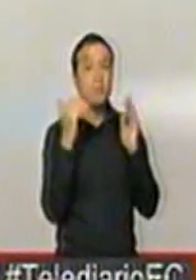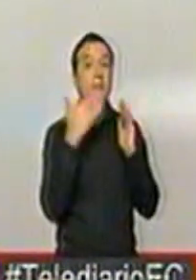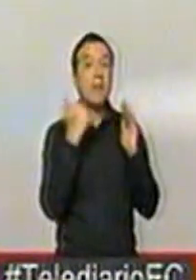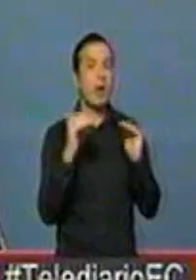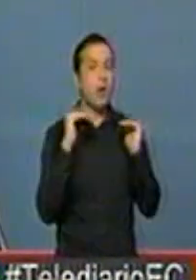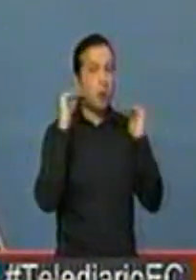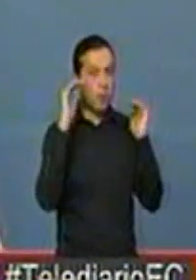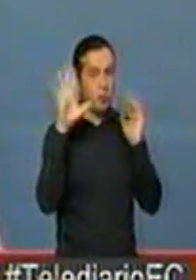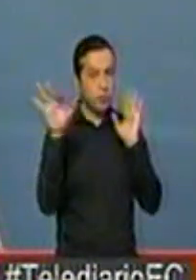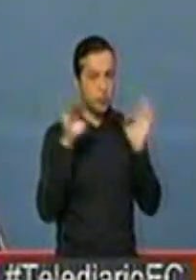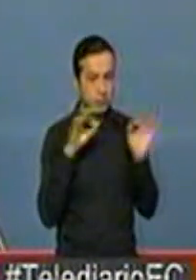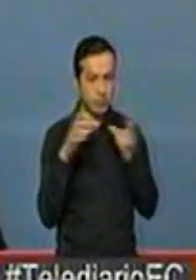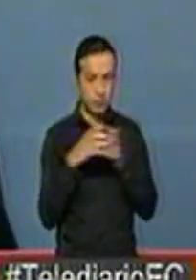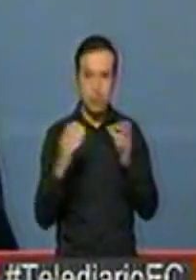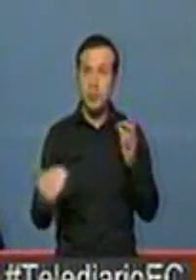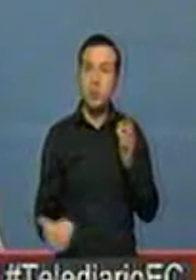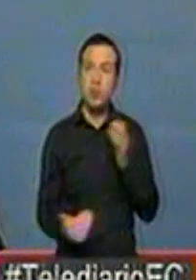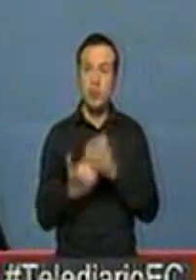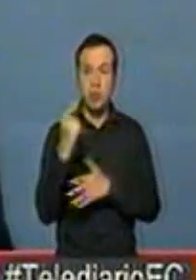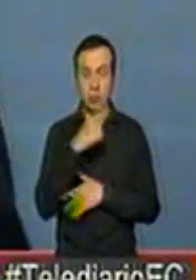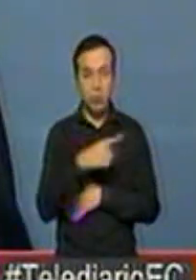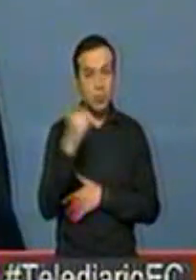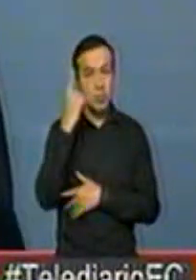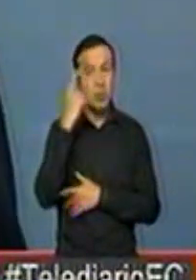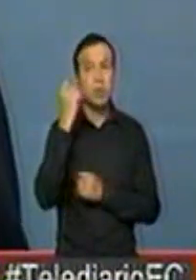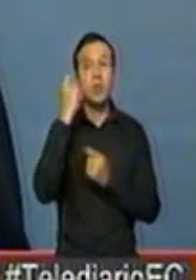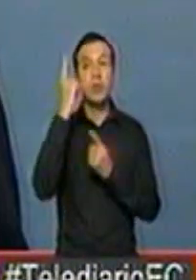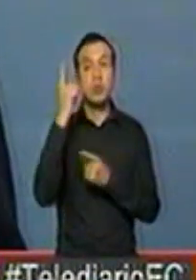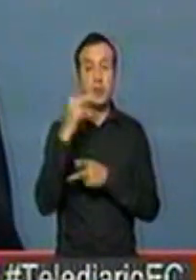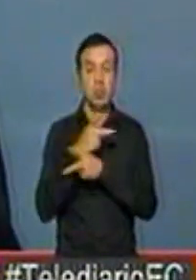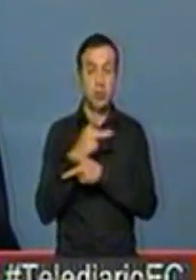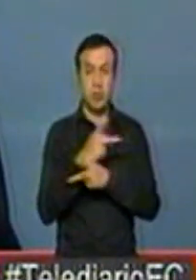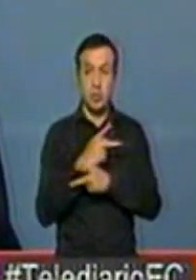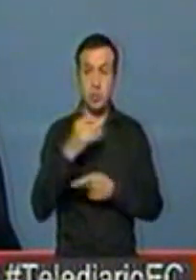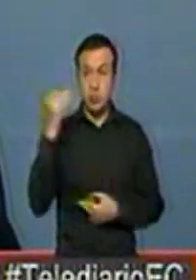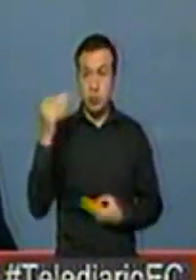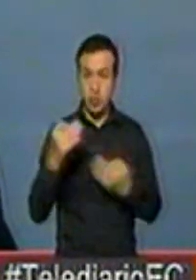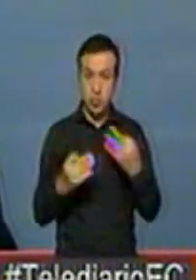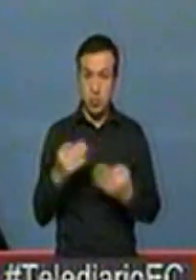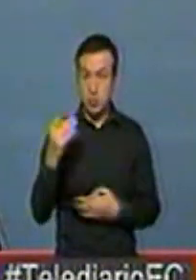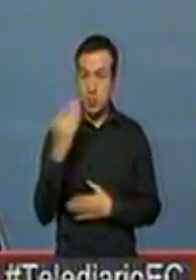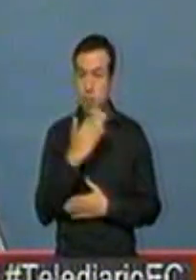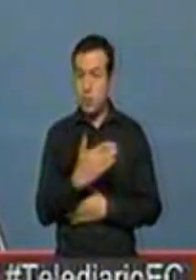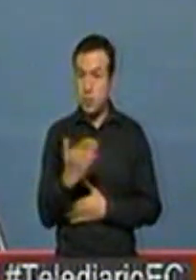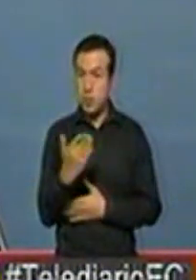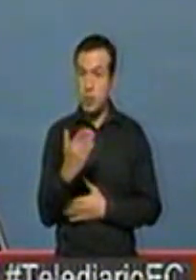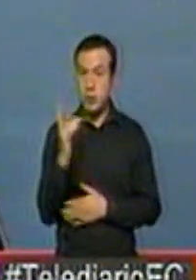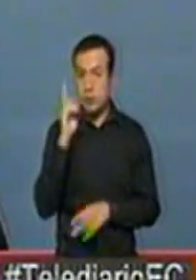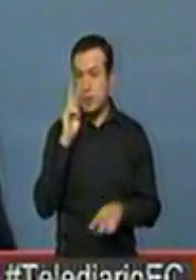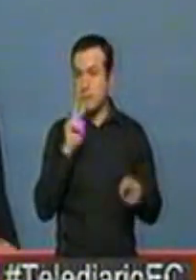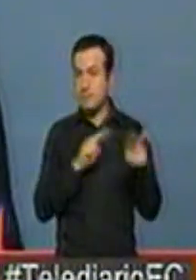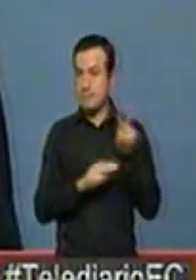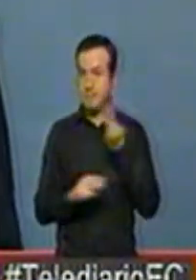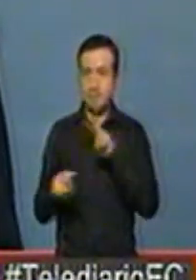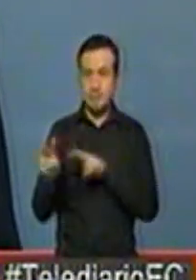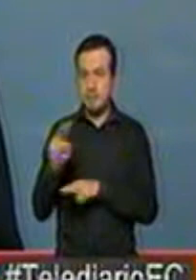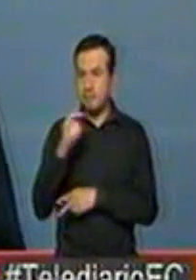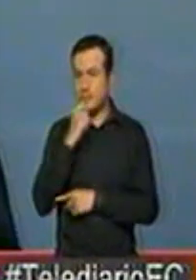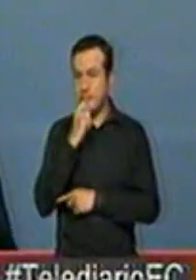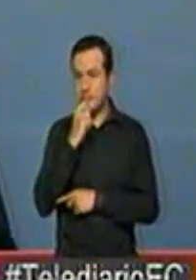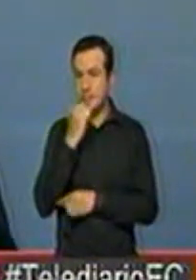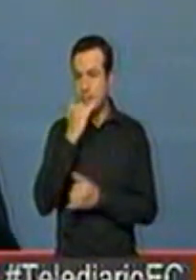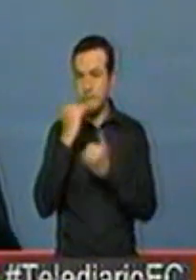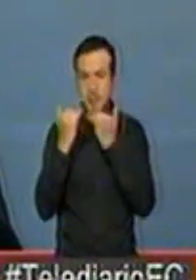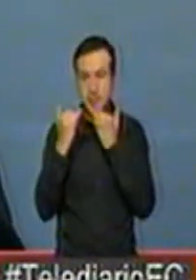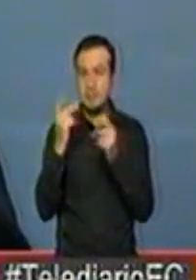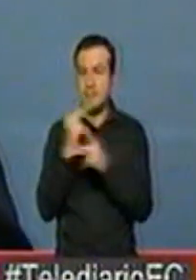cuáles son las novedades que usted le ha llamado la atención y también al consejo de la judicatura encontradas o halladas durante la